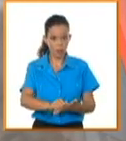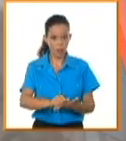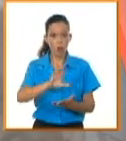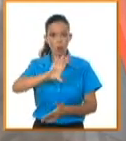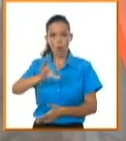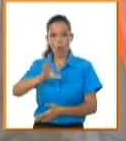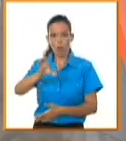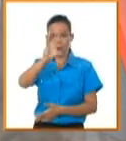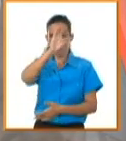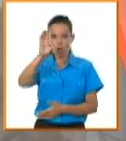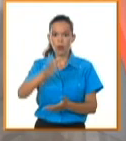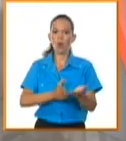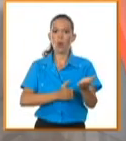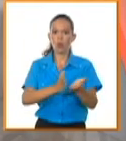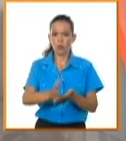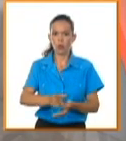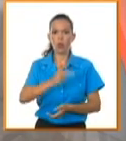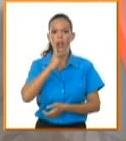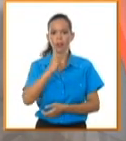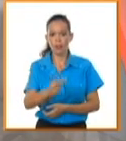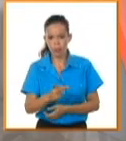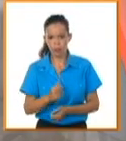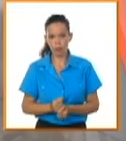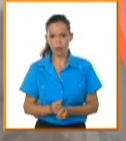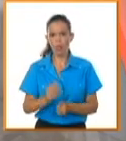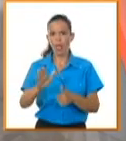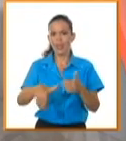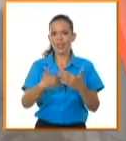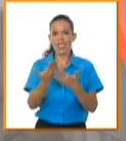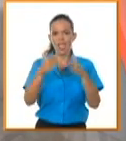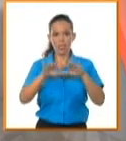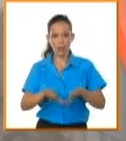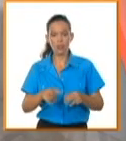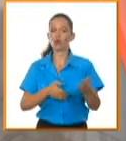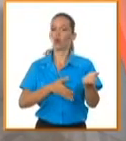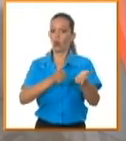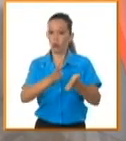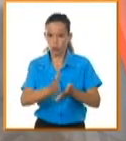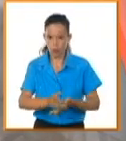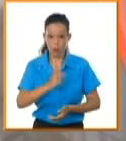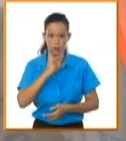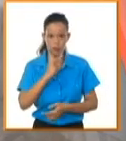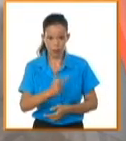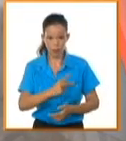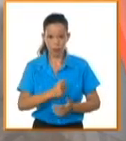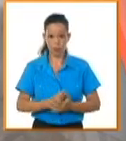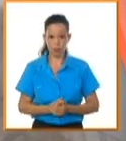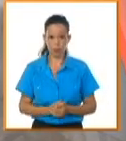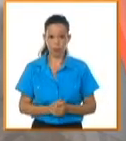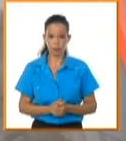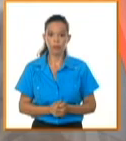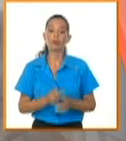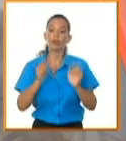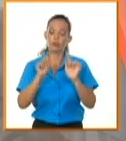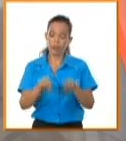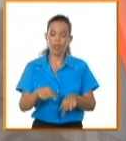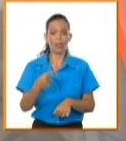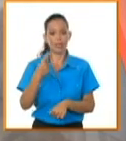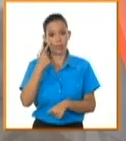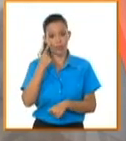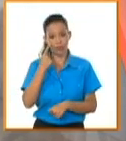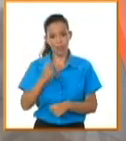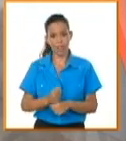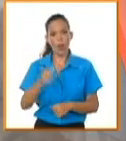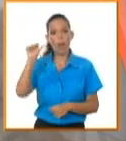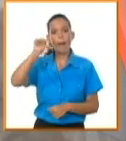en días No laborables pero sí sin que teníamos y había estado identificado que había un mal